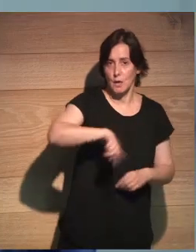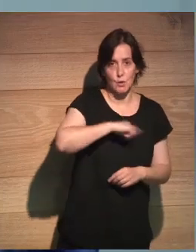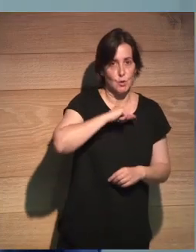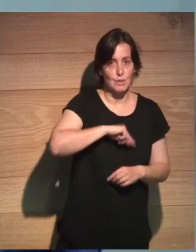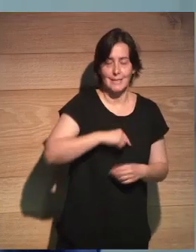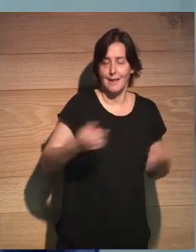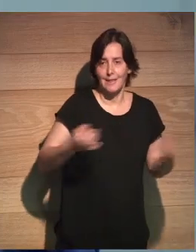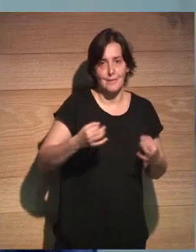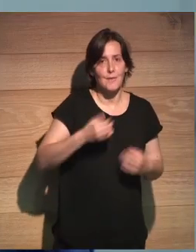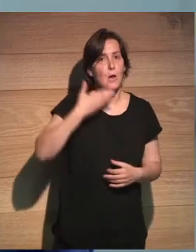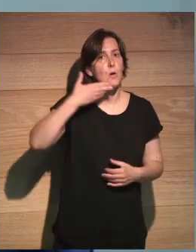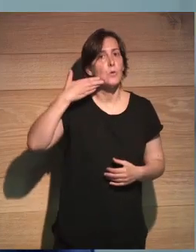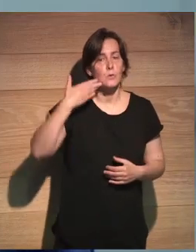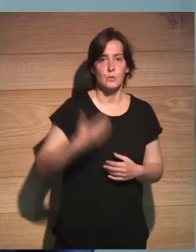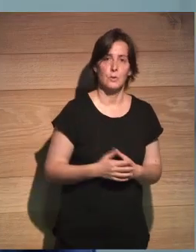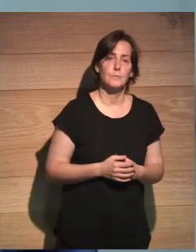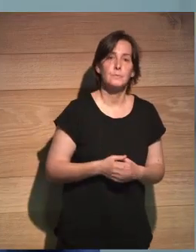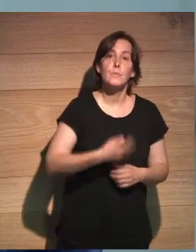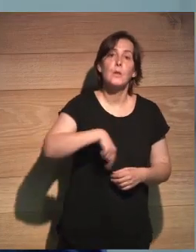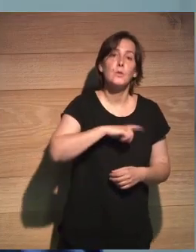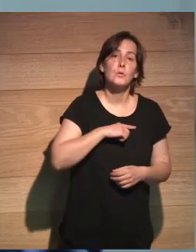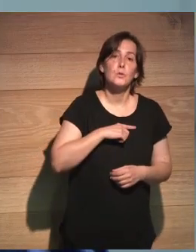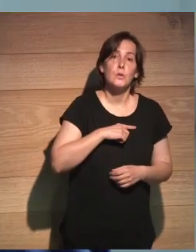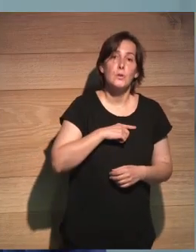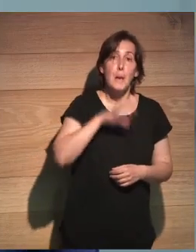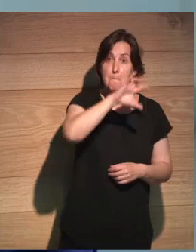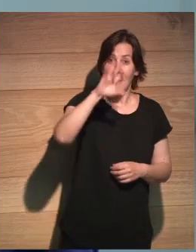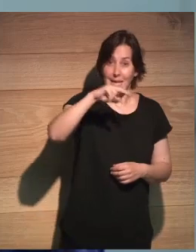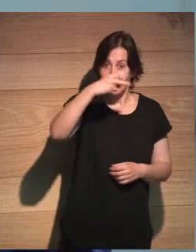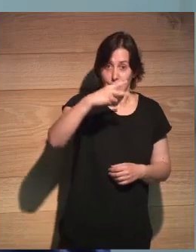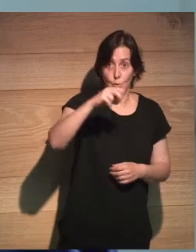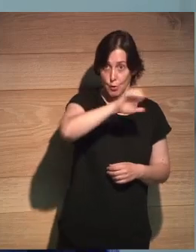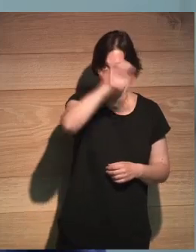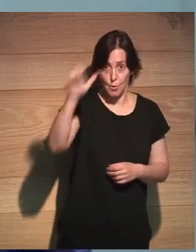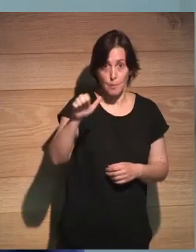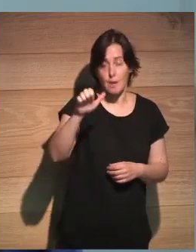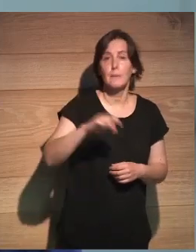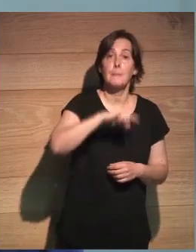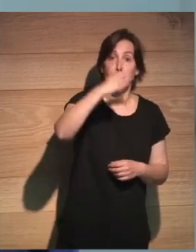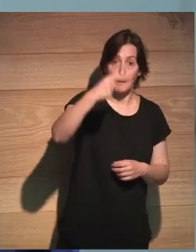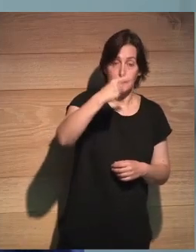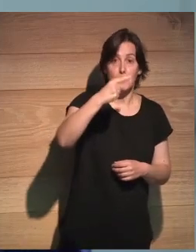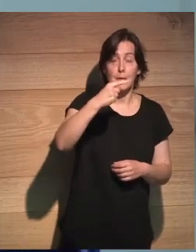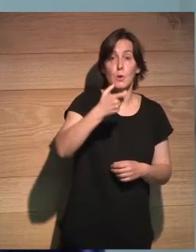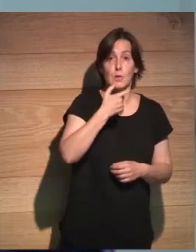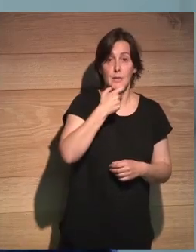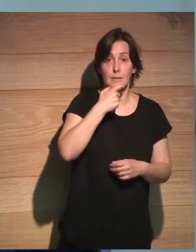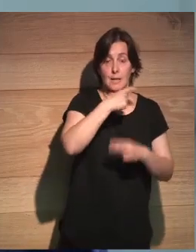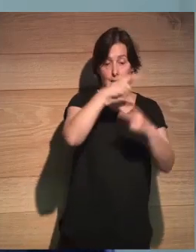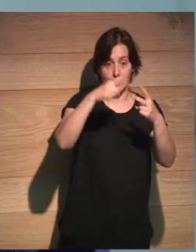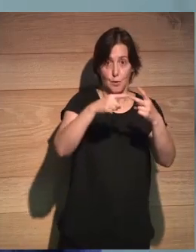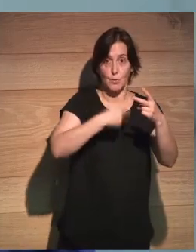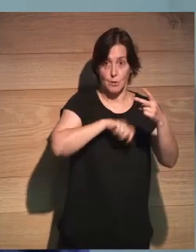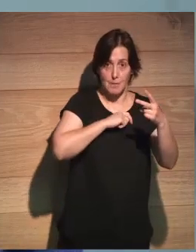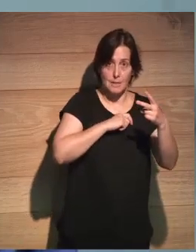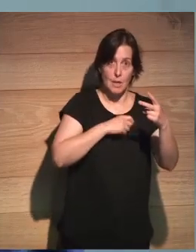todos tremendamente orgullosos. Somos el segundo país de la Unión Europea, detrás del Reino Unido.